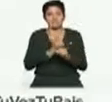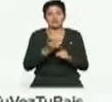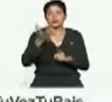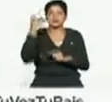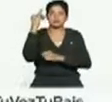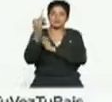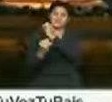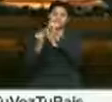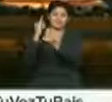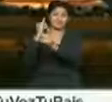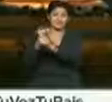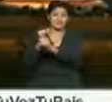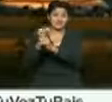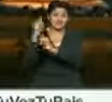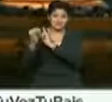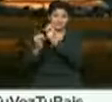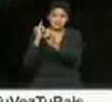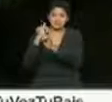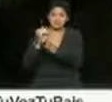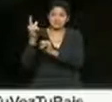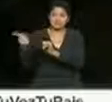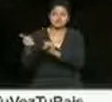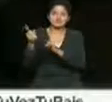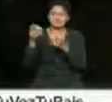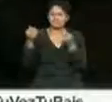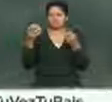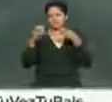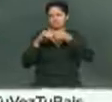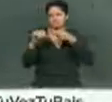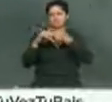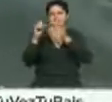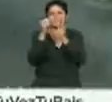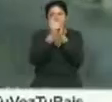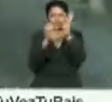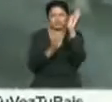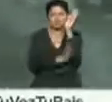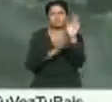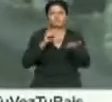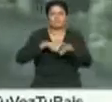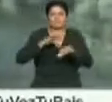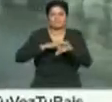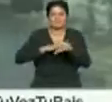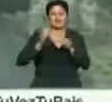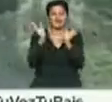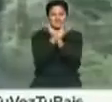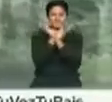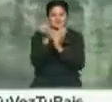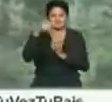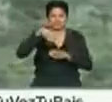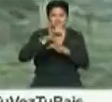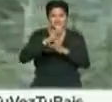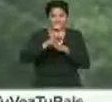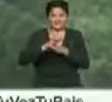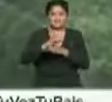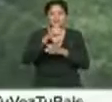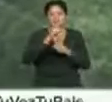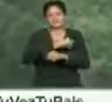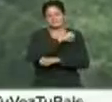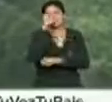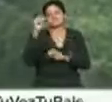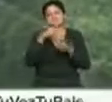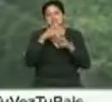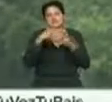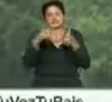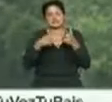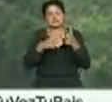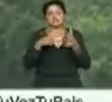de Ecuador rumbo a la Conferencia de las Naciones Unidas Hábitat 3. El objetivo de las propuestas de este concurso es generar soluciones a